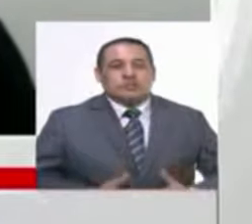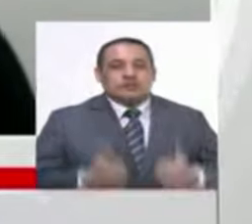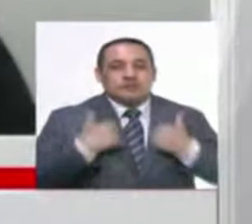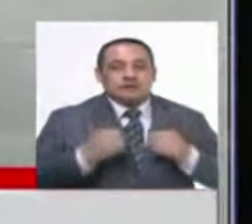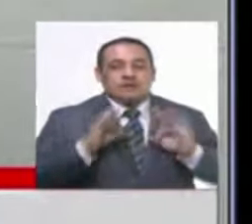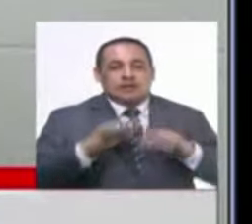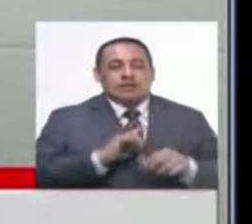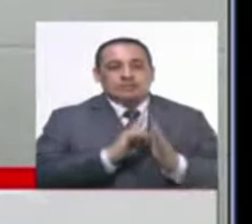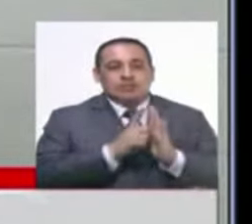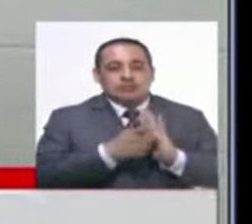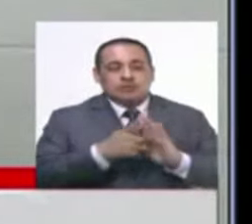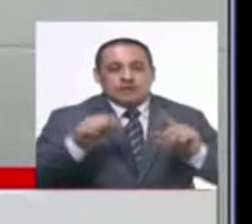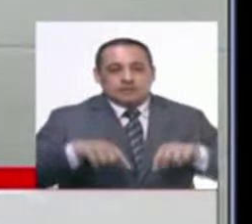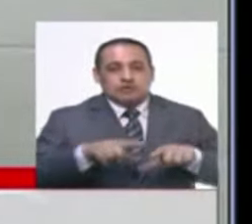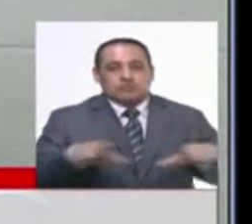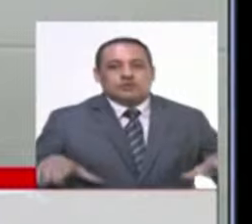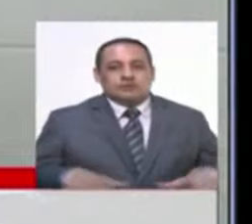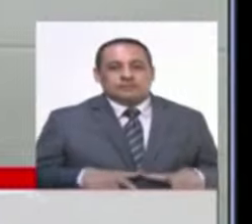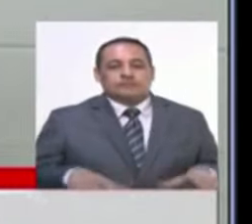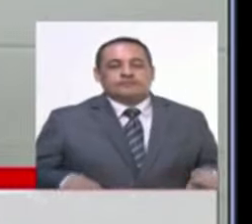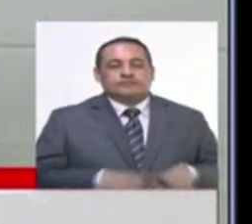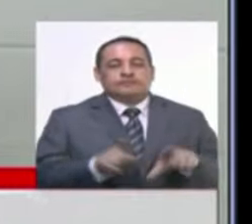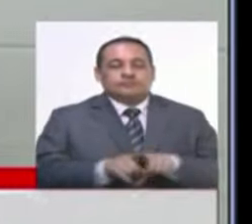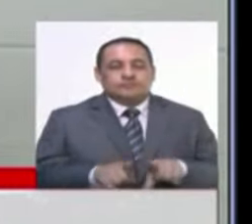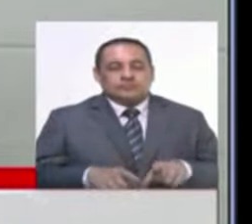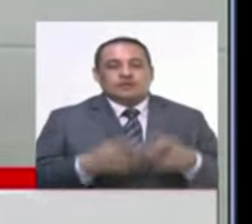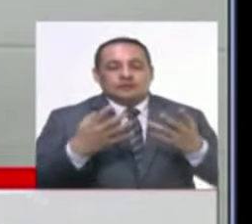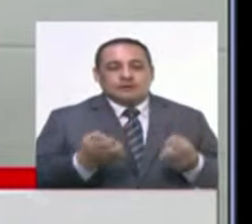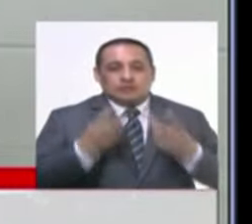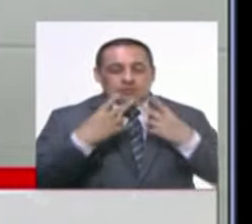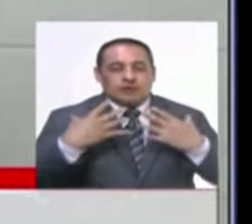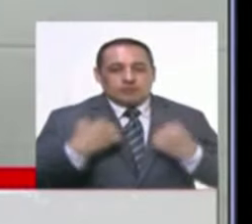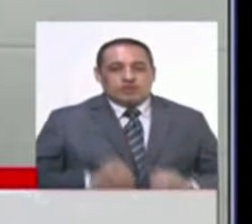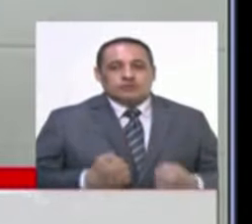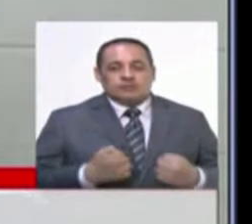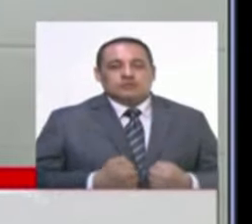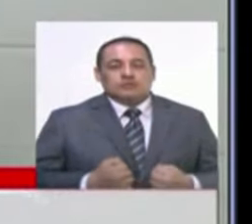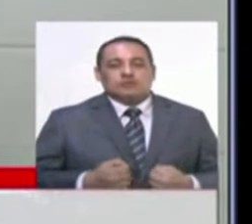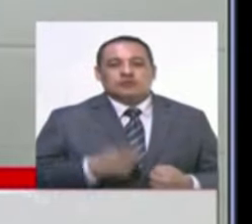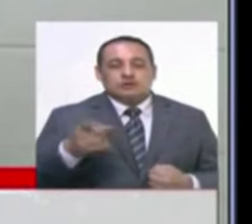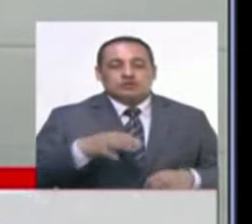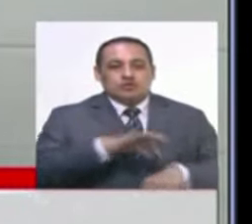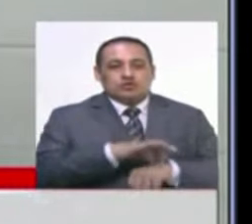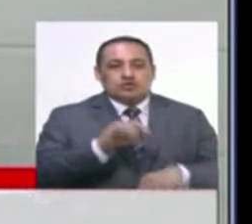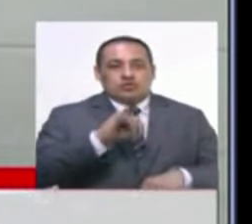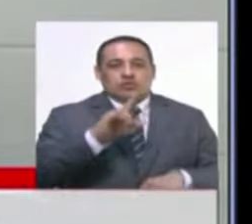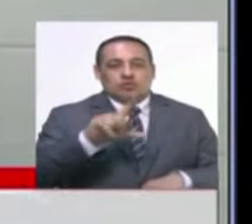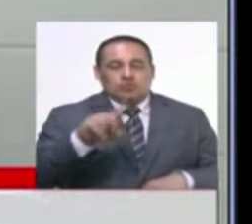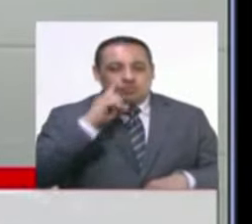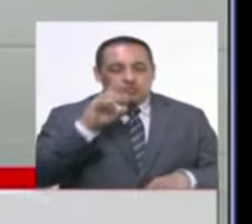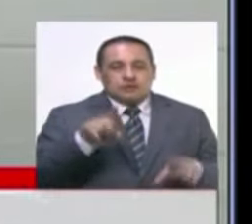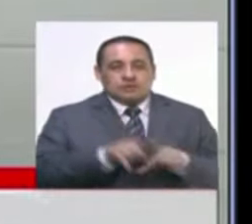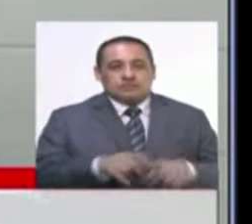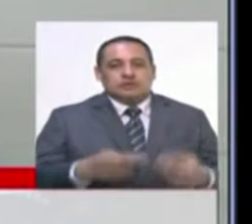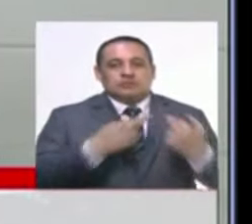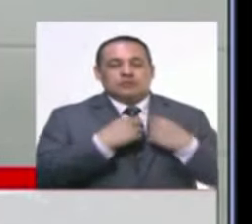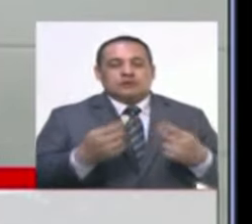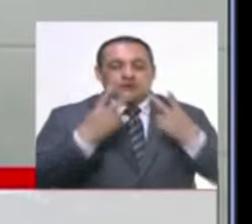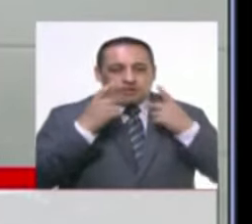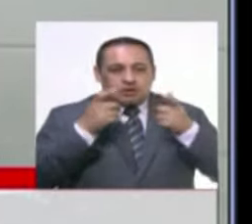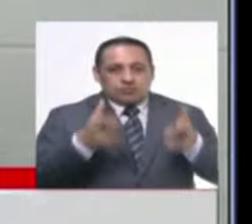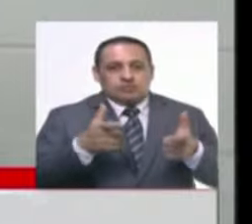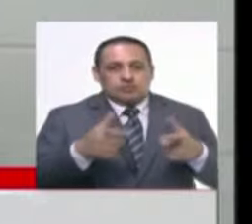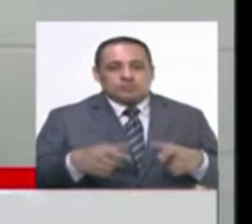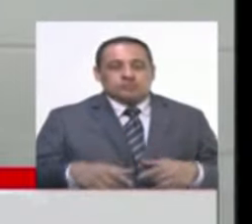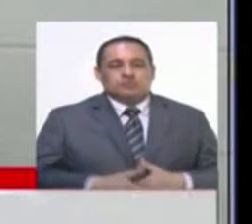cada minuto que paso en este lugar, pero ya mi abogado, el doctor Julio Rodríguez, se está encargando de velar por mi